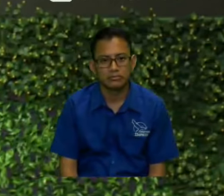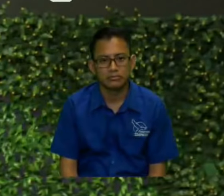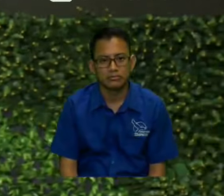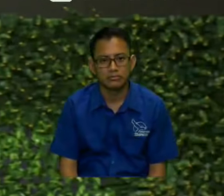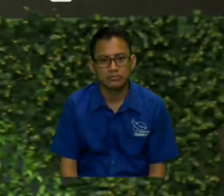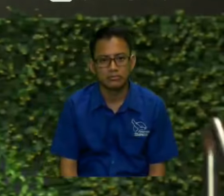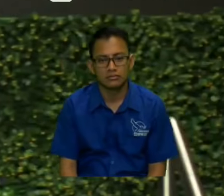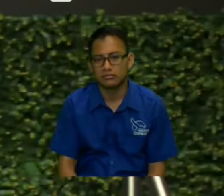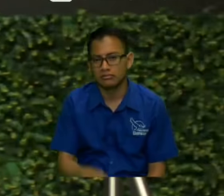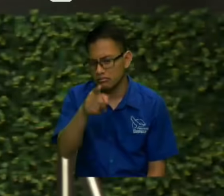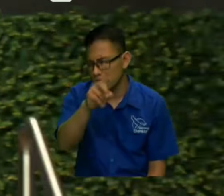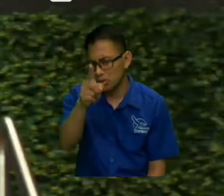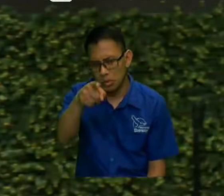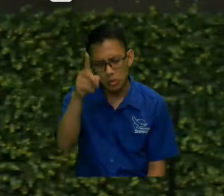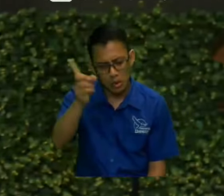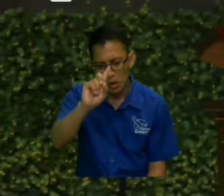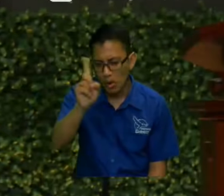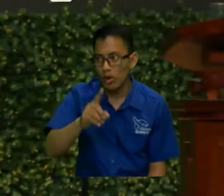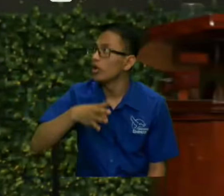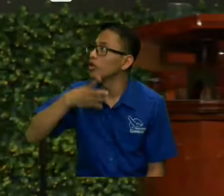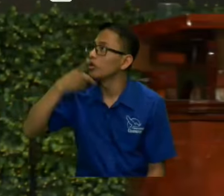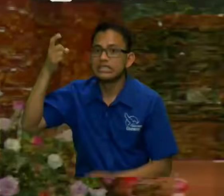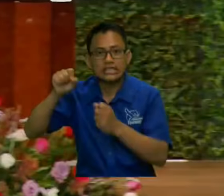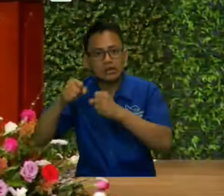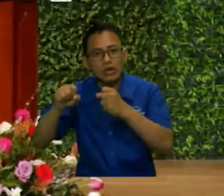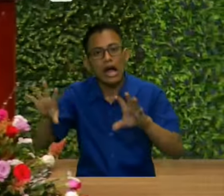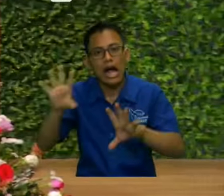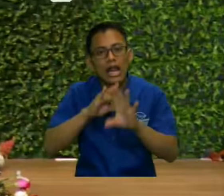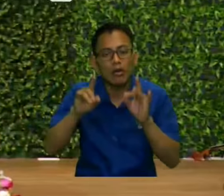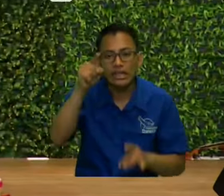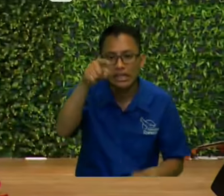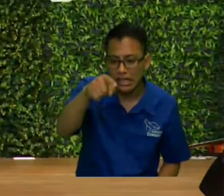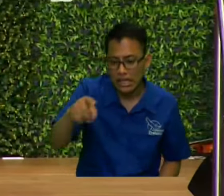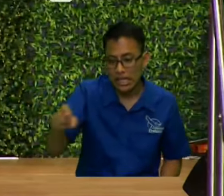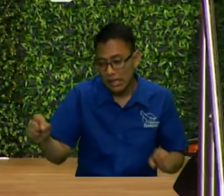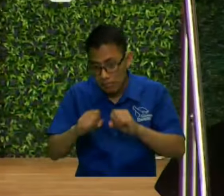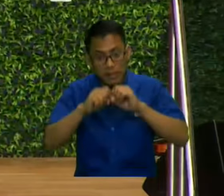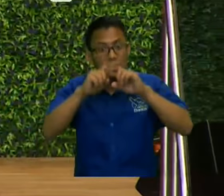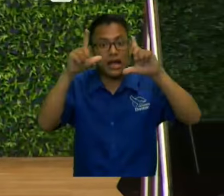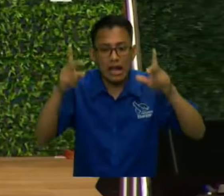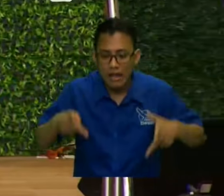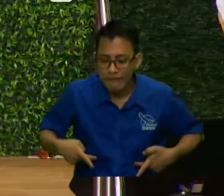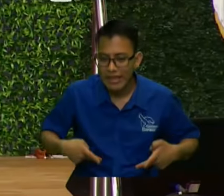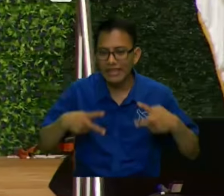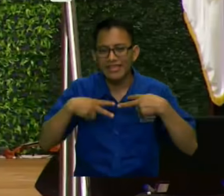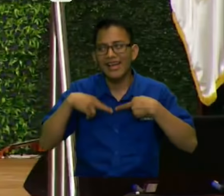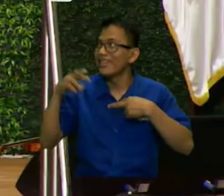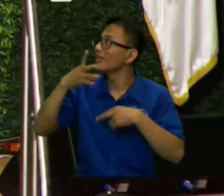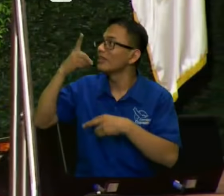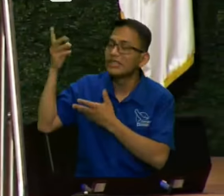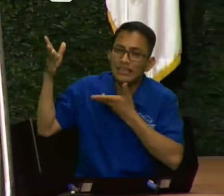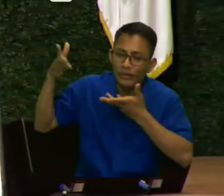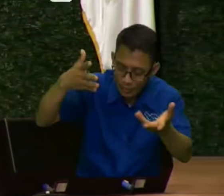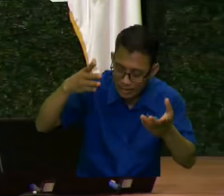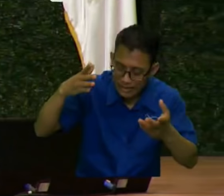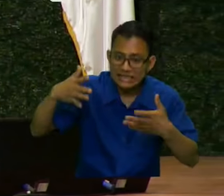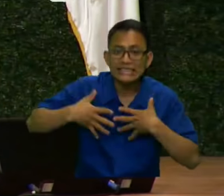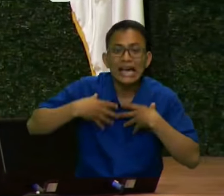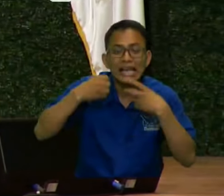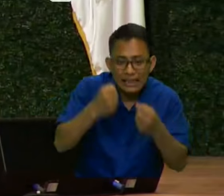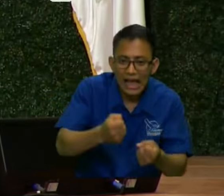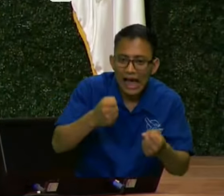Dios hizo algo en usted, algo que le impactó su vida, su corazón, su familia, su salud, su economía,